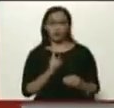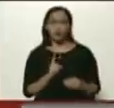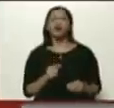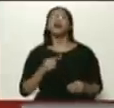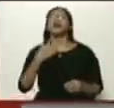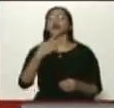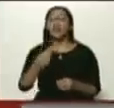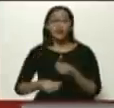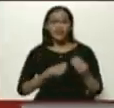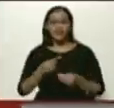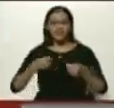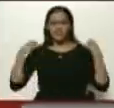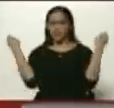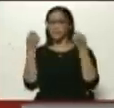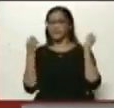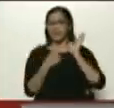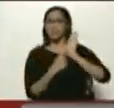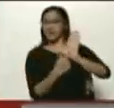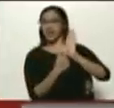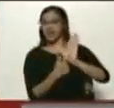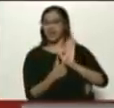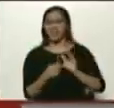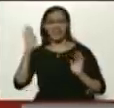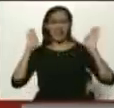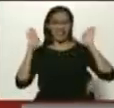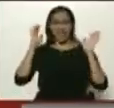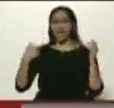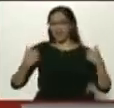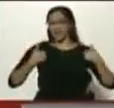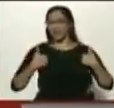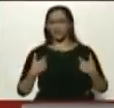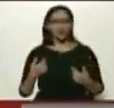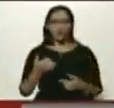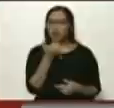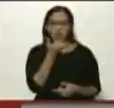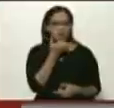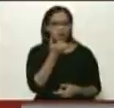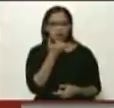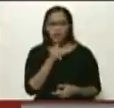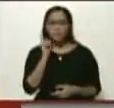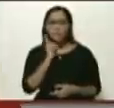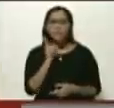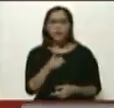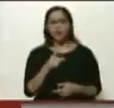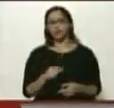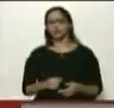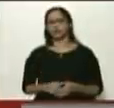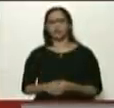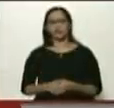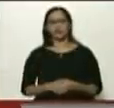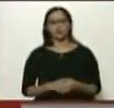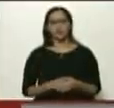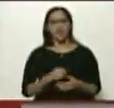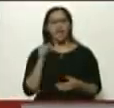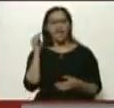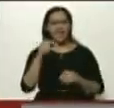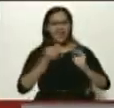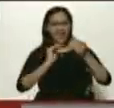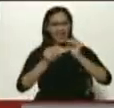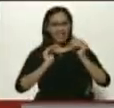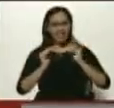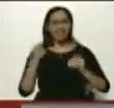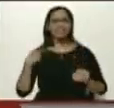hacer es campaña con eso. Es incorrecto valerse de esas cosas. Es la ética que nosotros debemos